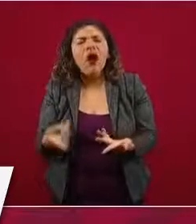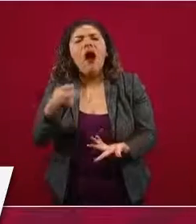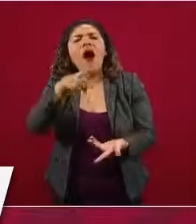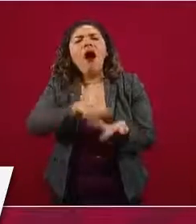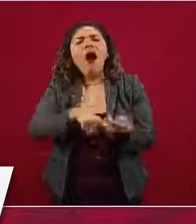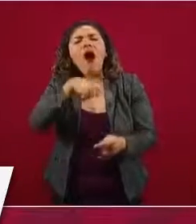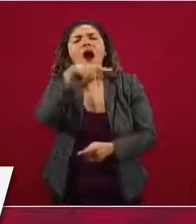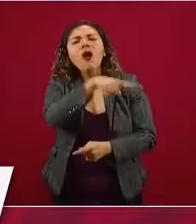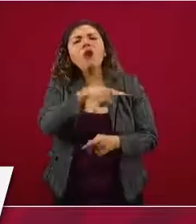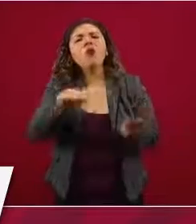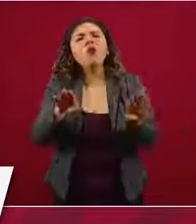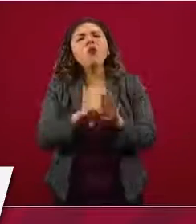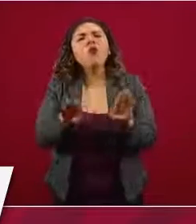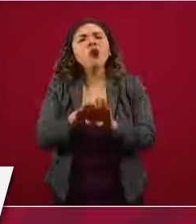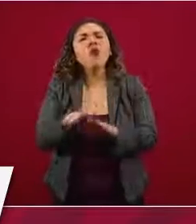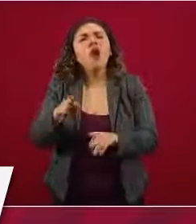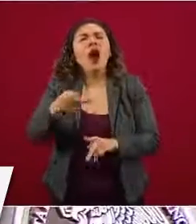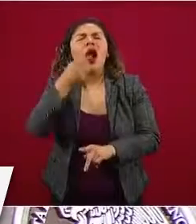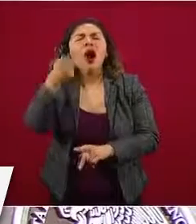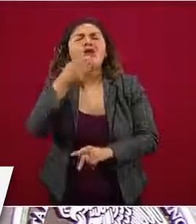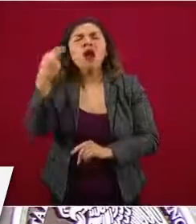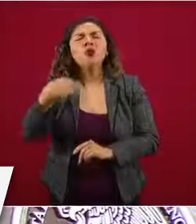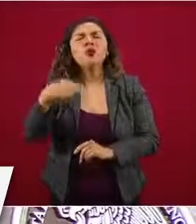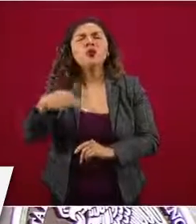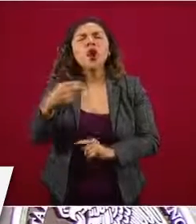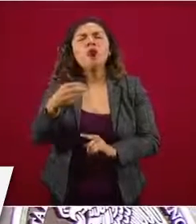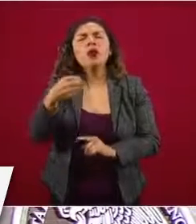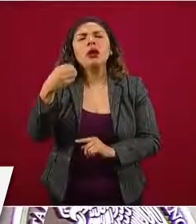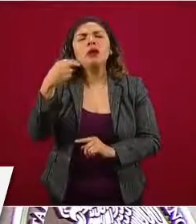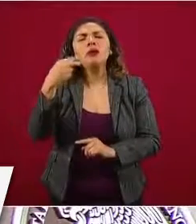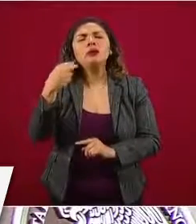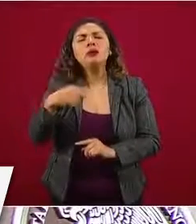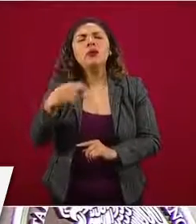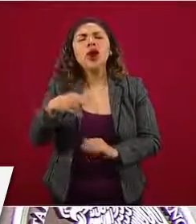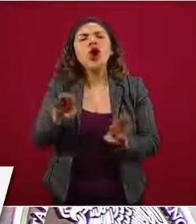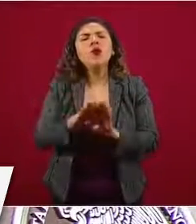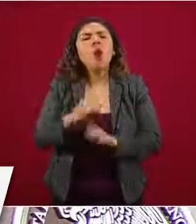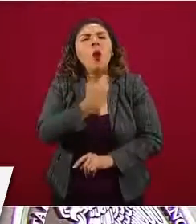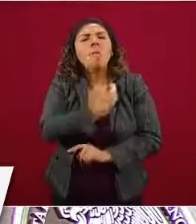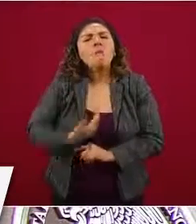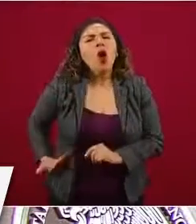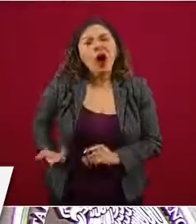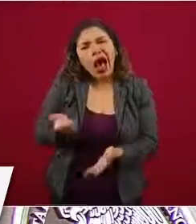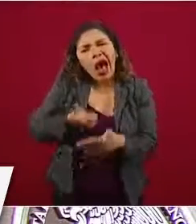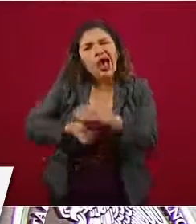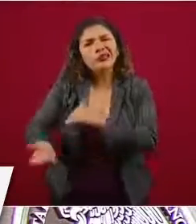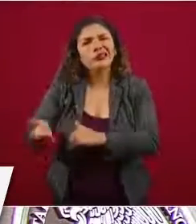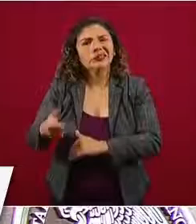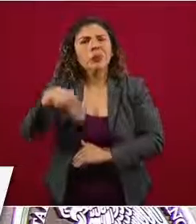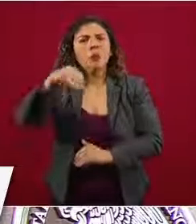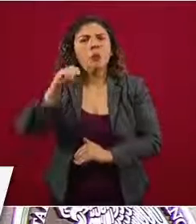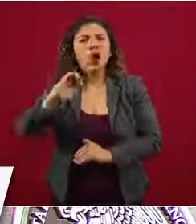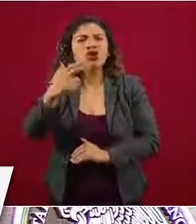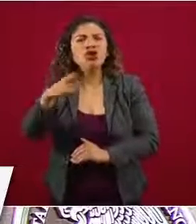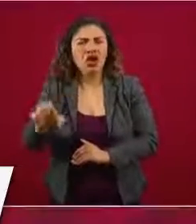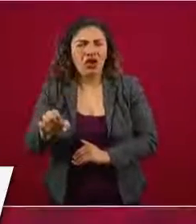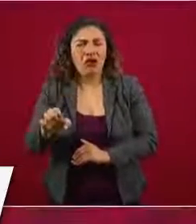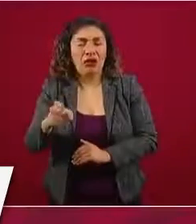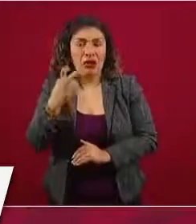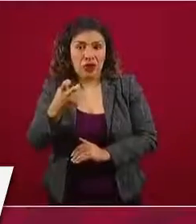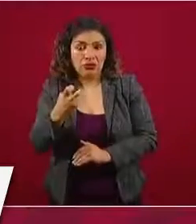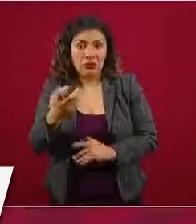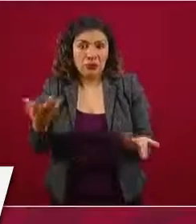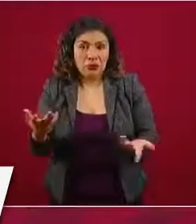había lo que se llama coloquialmente la entrega de moches, pero para que se